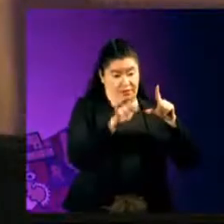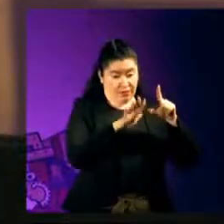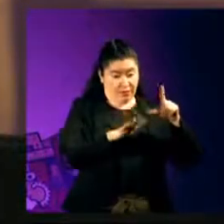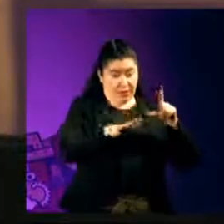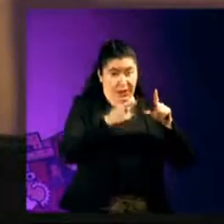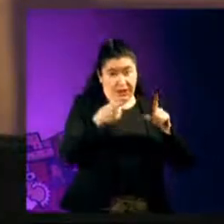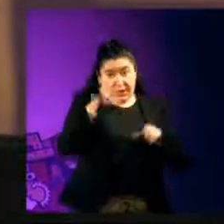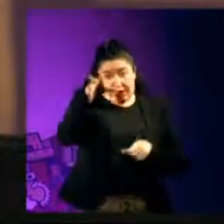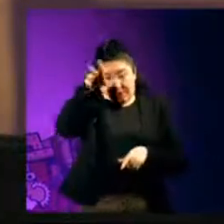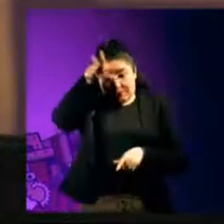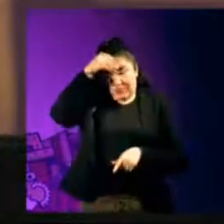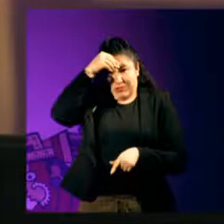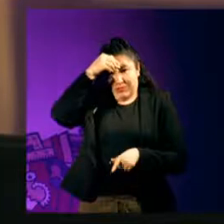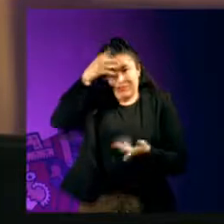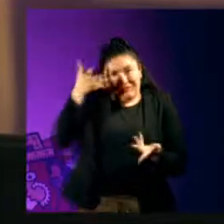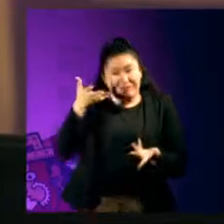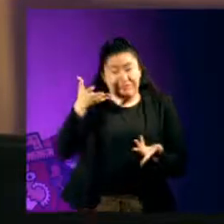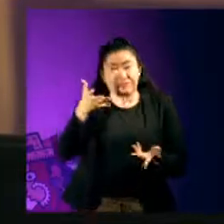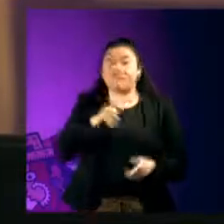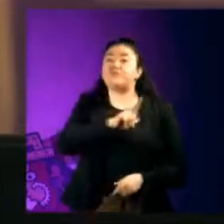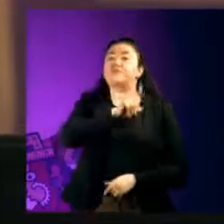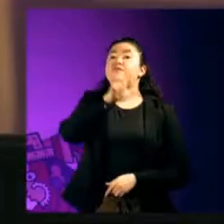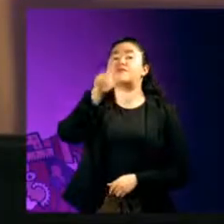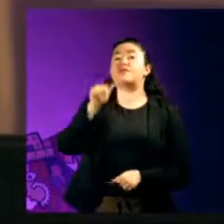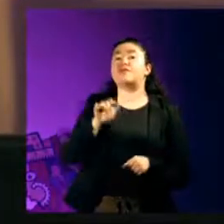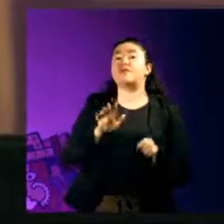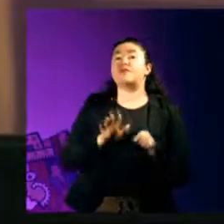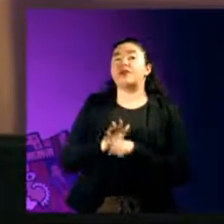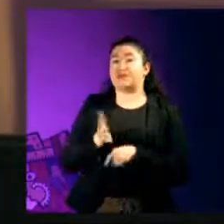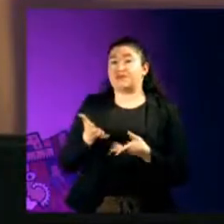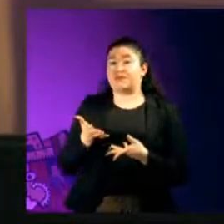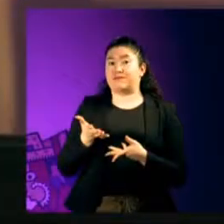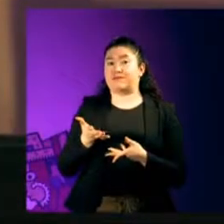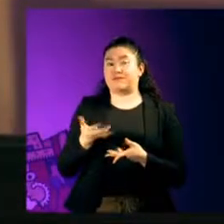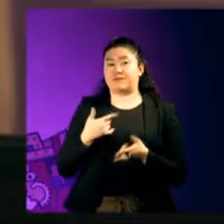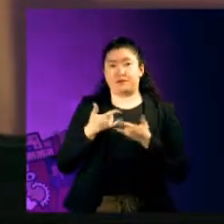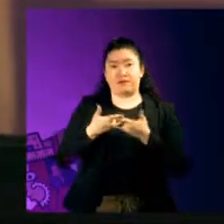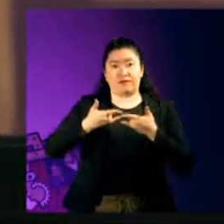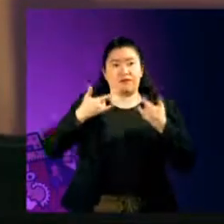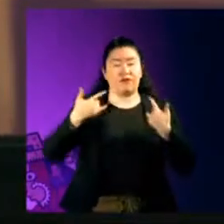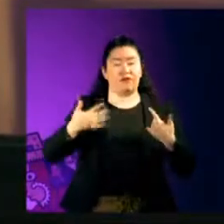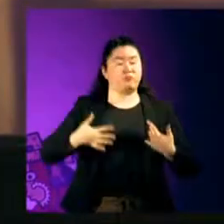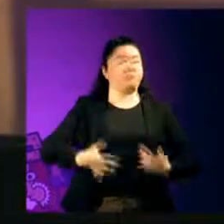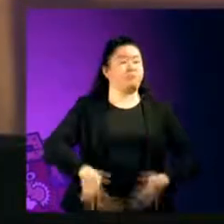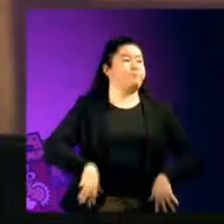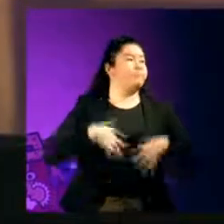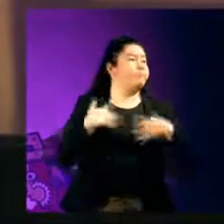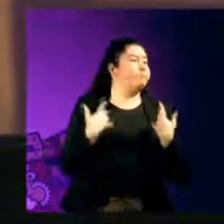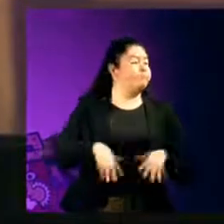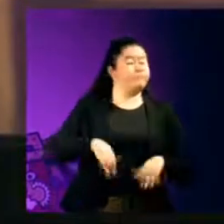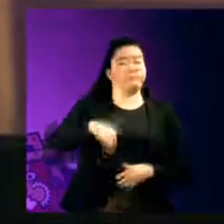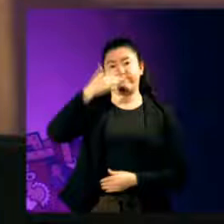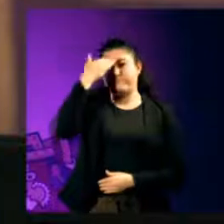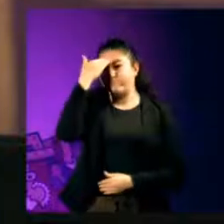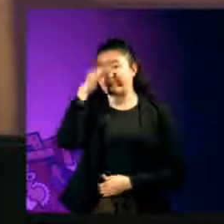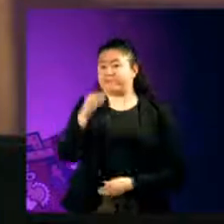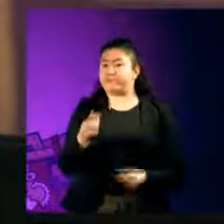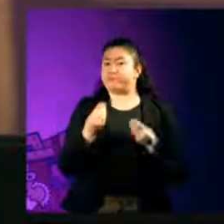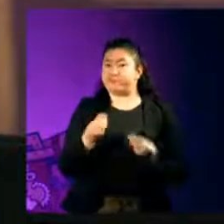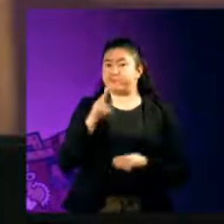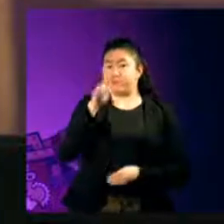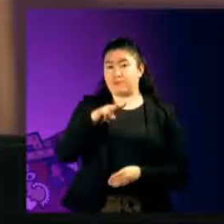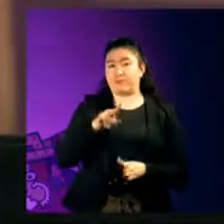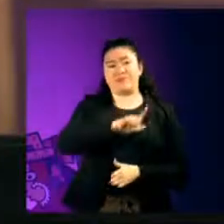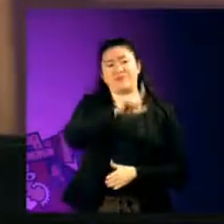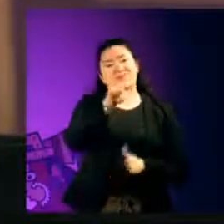la cabeza después por si fuera poco sabe un montón de historia después por si fuera poco pone a